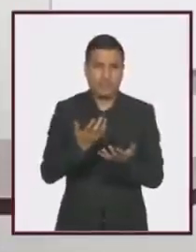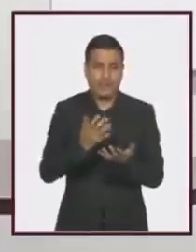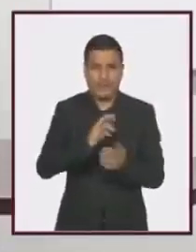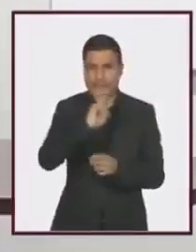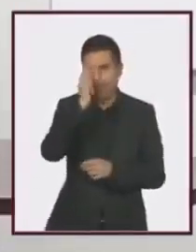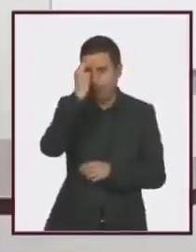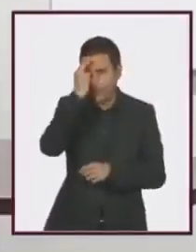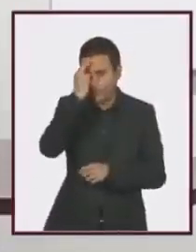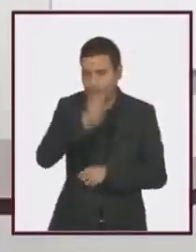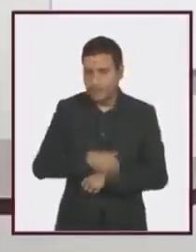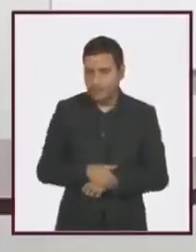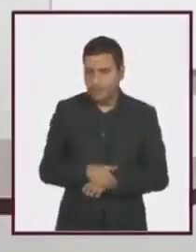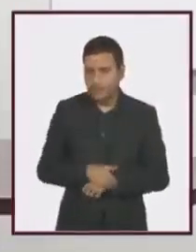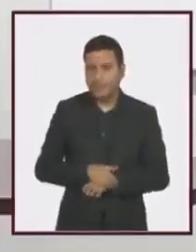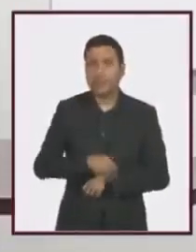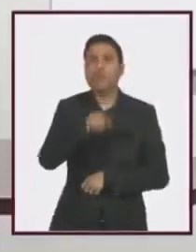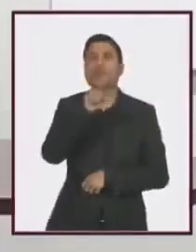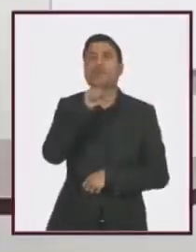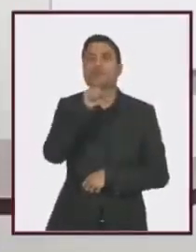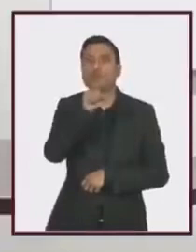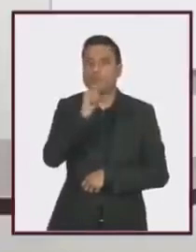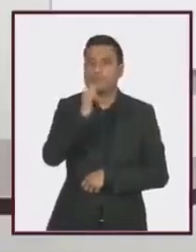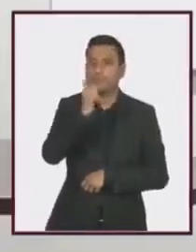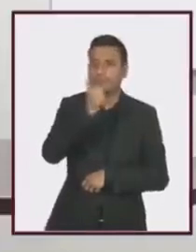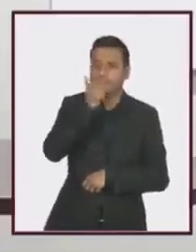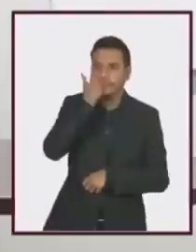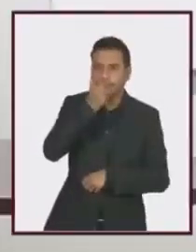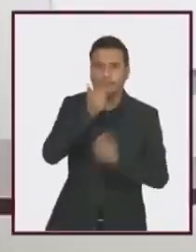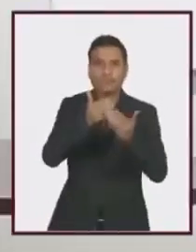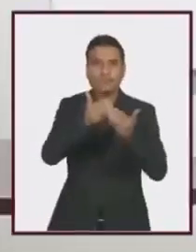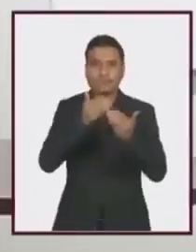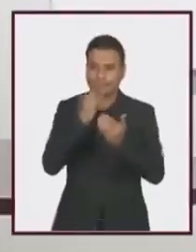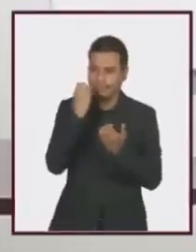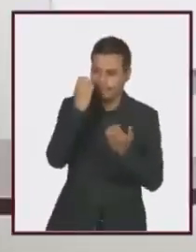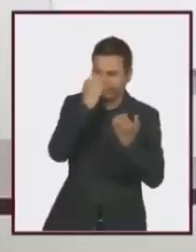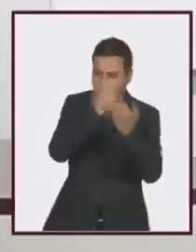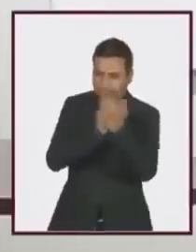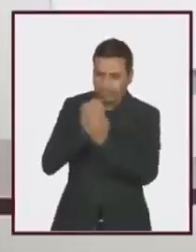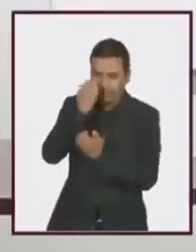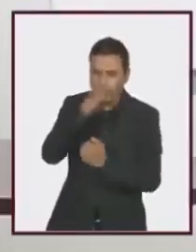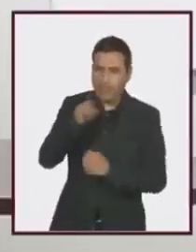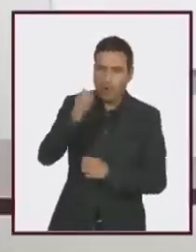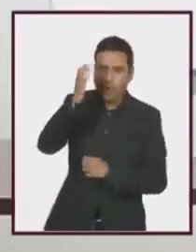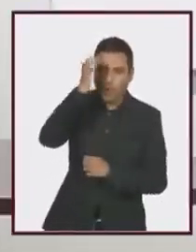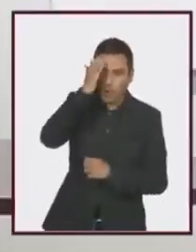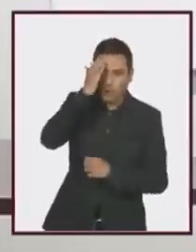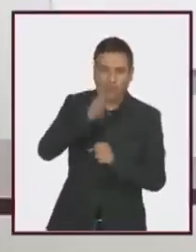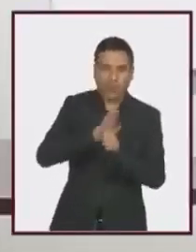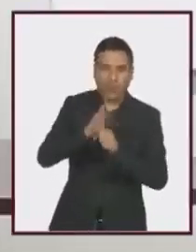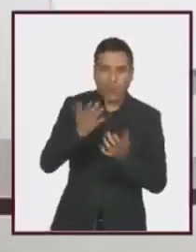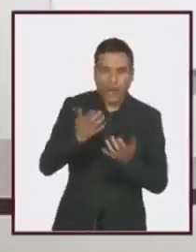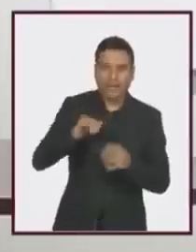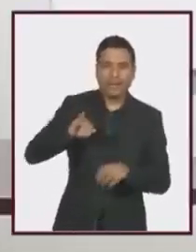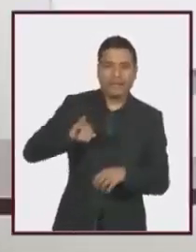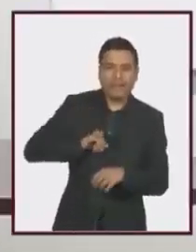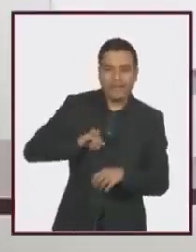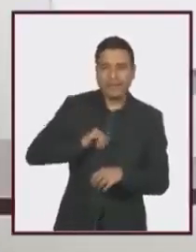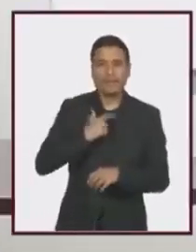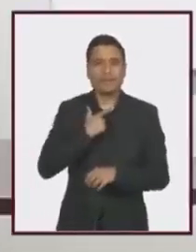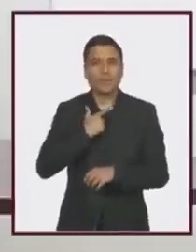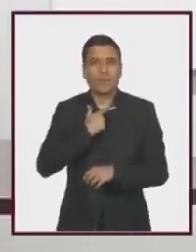diagnóstico de los aprendizajes y de los intereses de los niños, de nuestras niñas, niños y